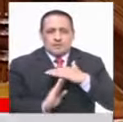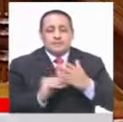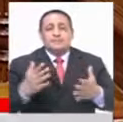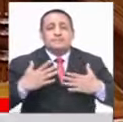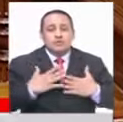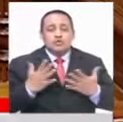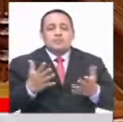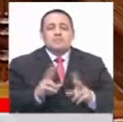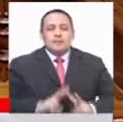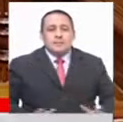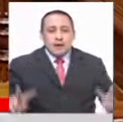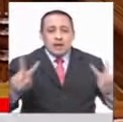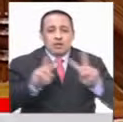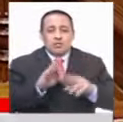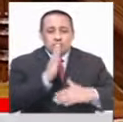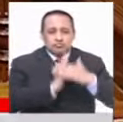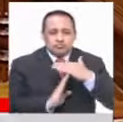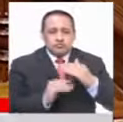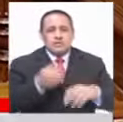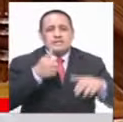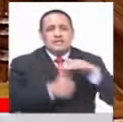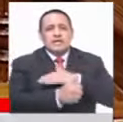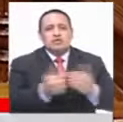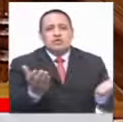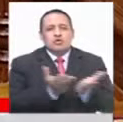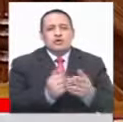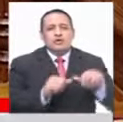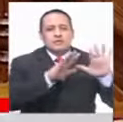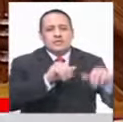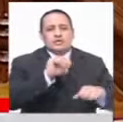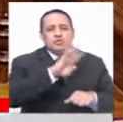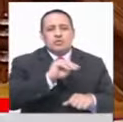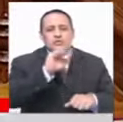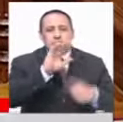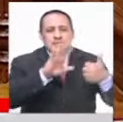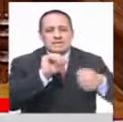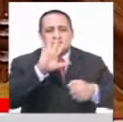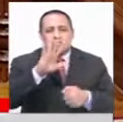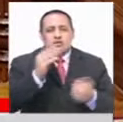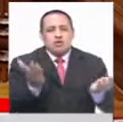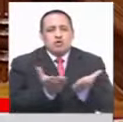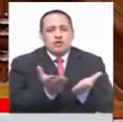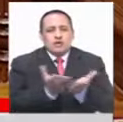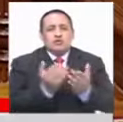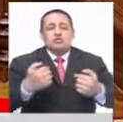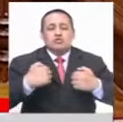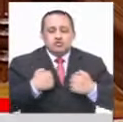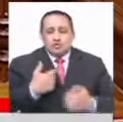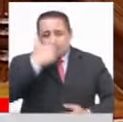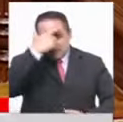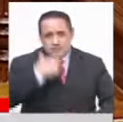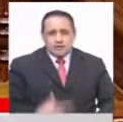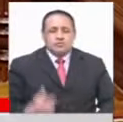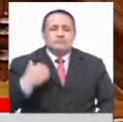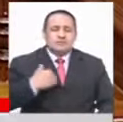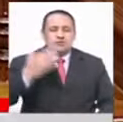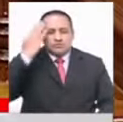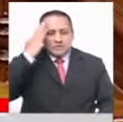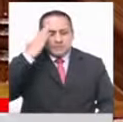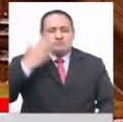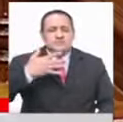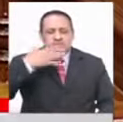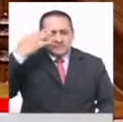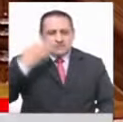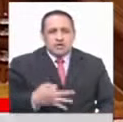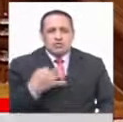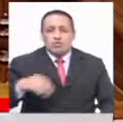que aprendí en la Escuela Rural 10465 del caserío de Puña. Soy absolutamente consciente de que,